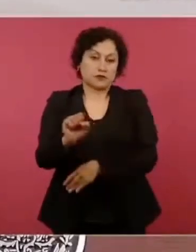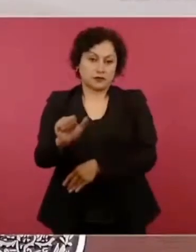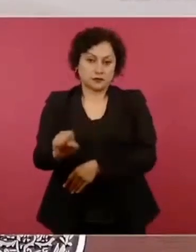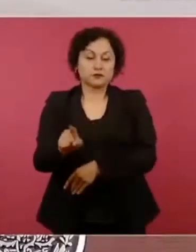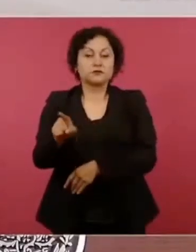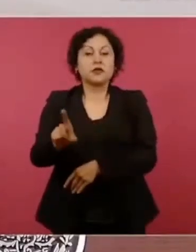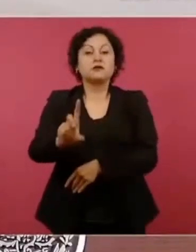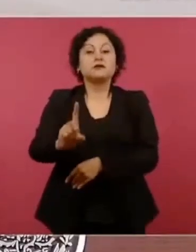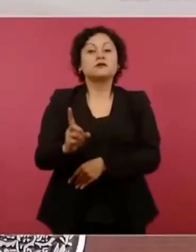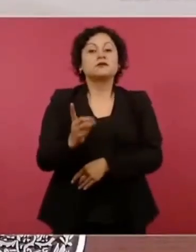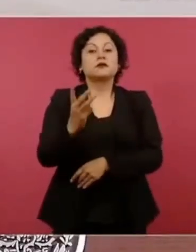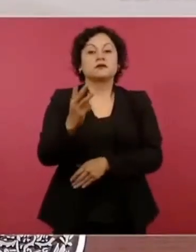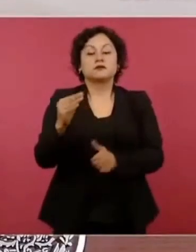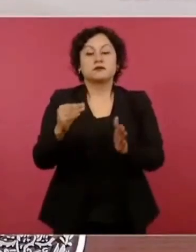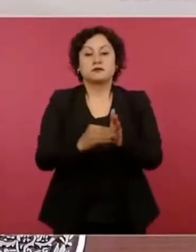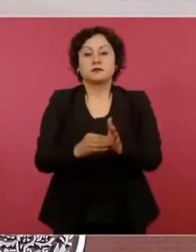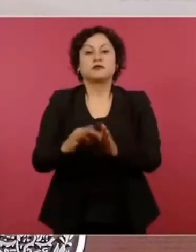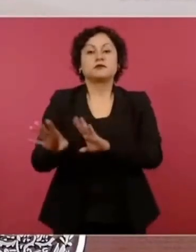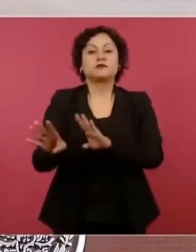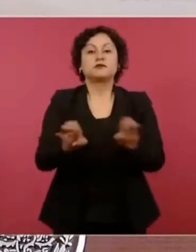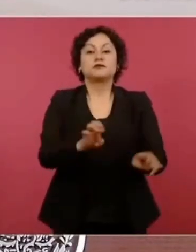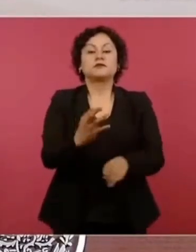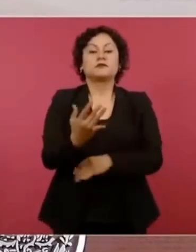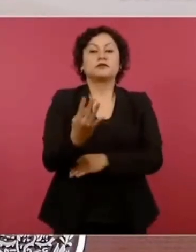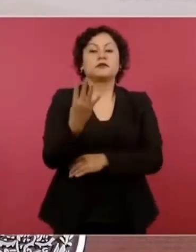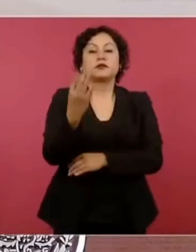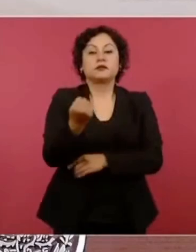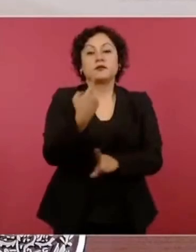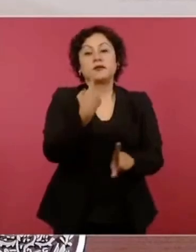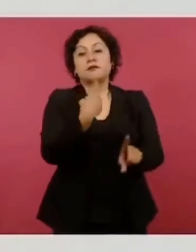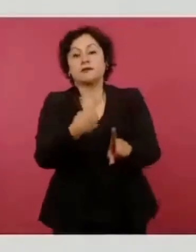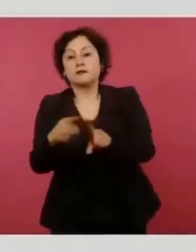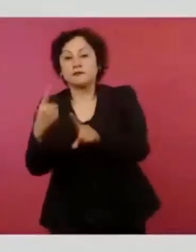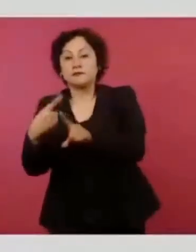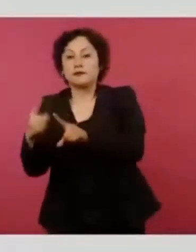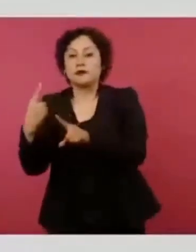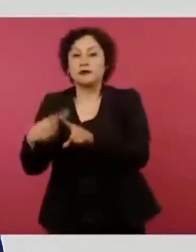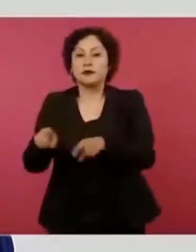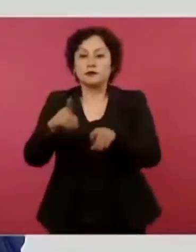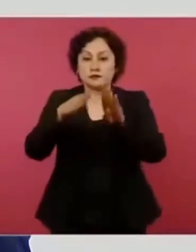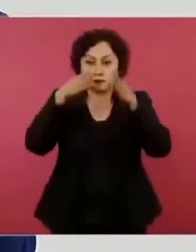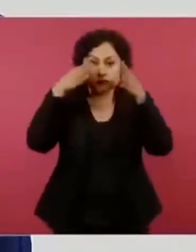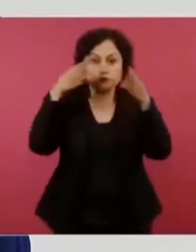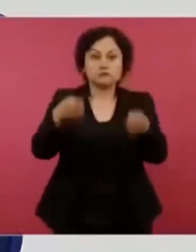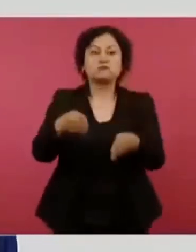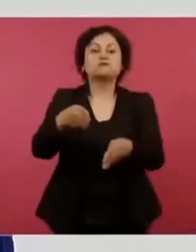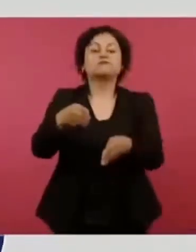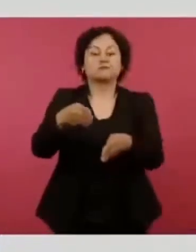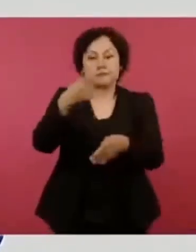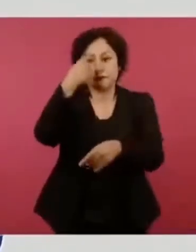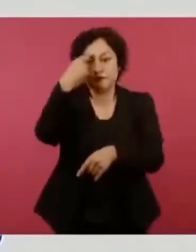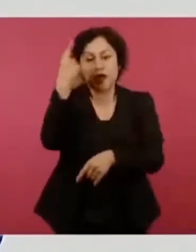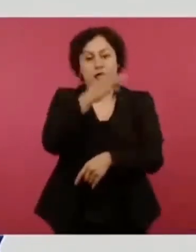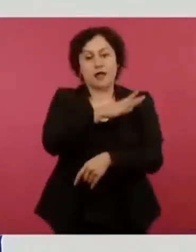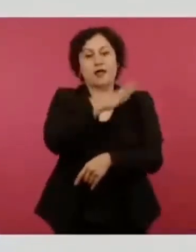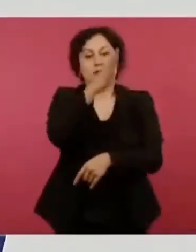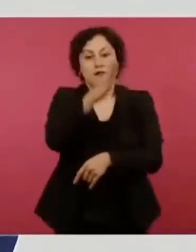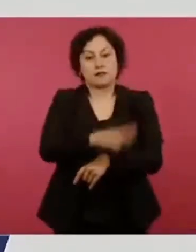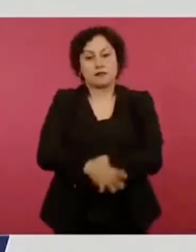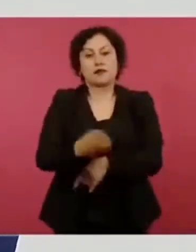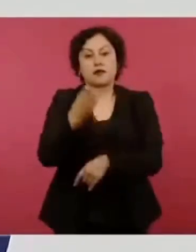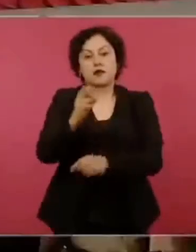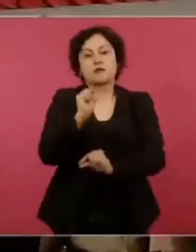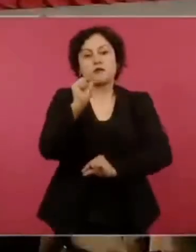de 33,959 consultorios de medicina general que cada vez más se irán transformando en consultorios